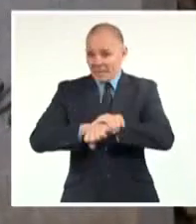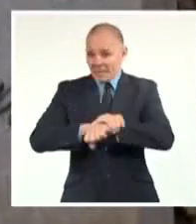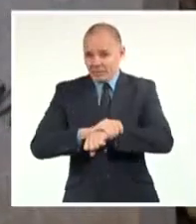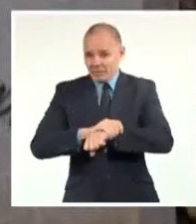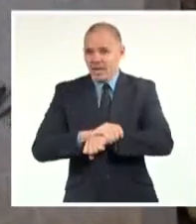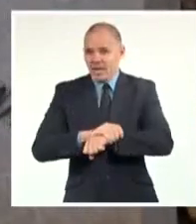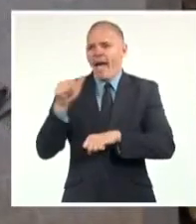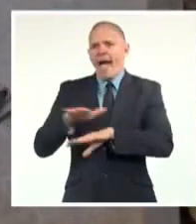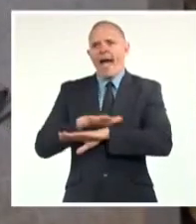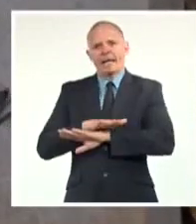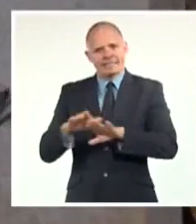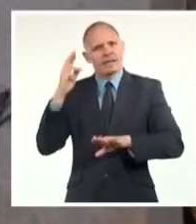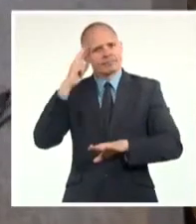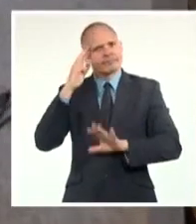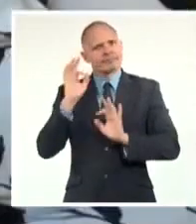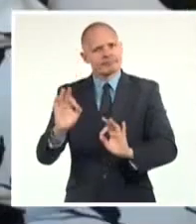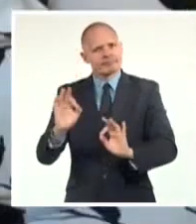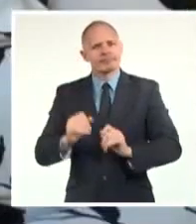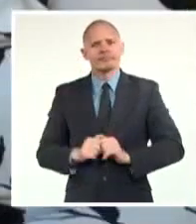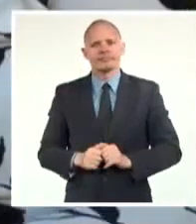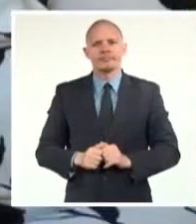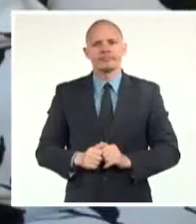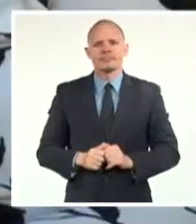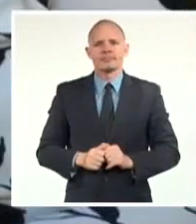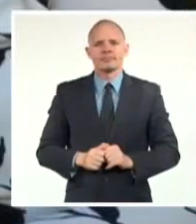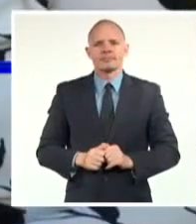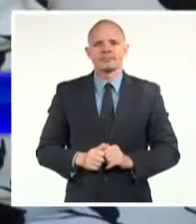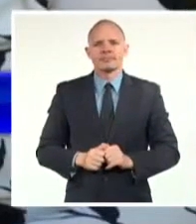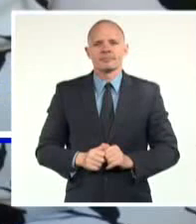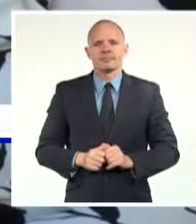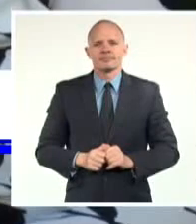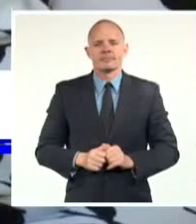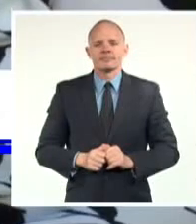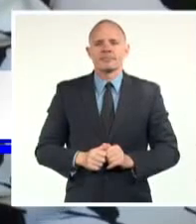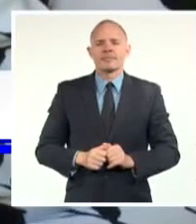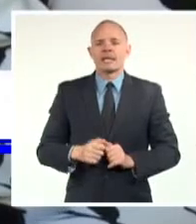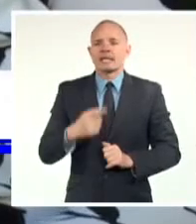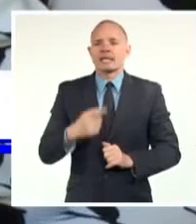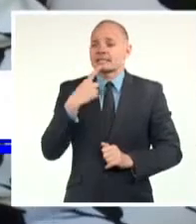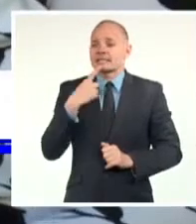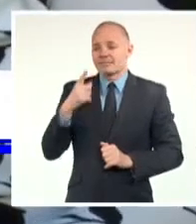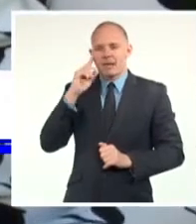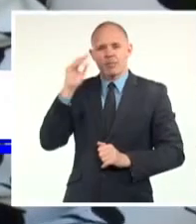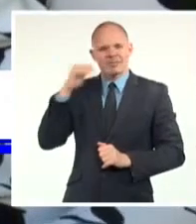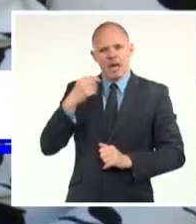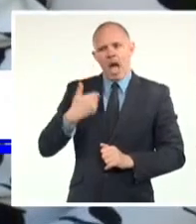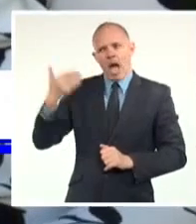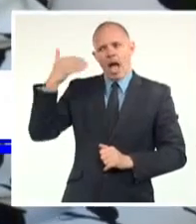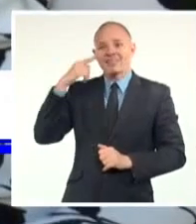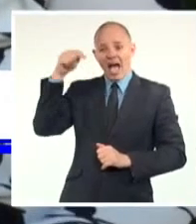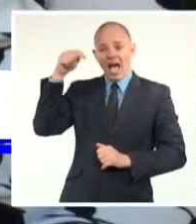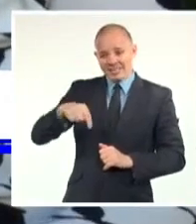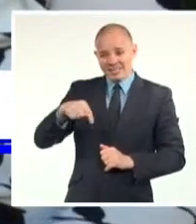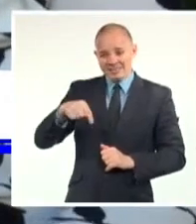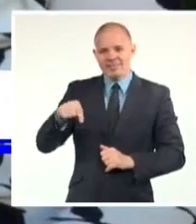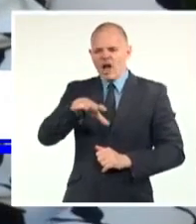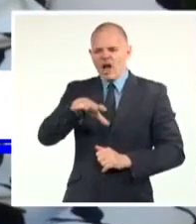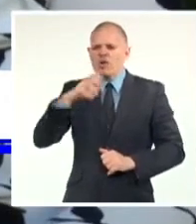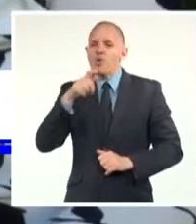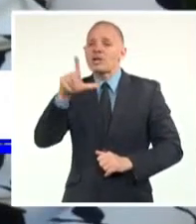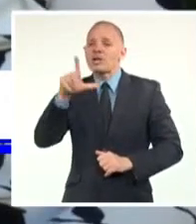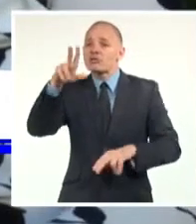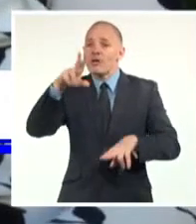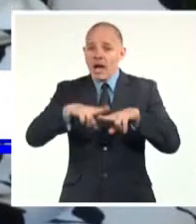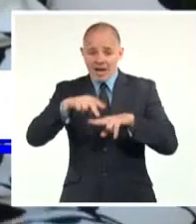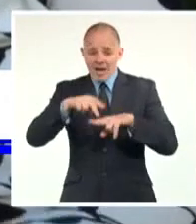de infidencia. La fragua martiana es el lugar del renacimiento de Martí. La idea de que se llame fragua martiana la hace única